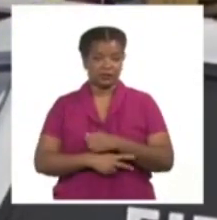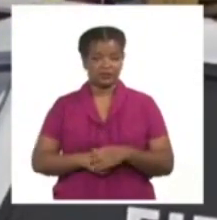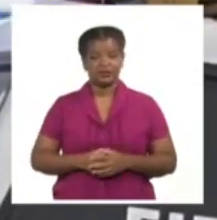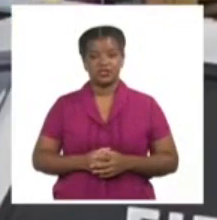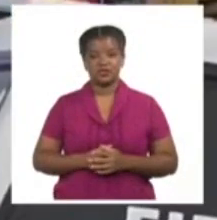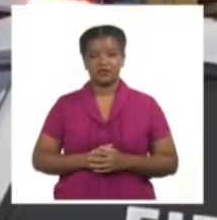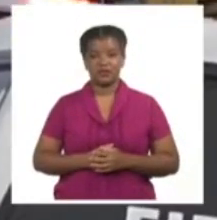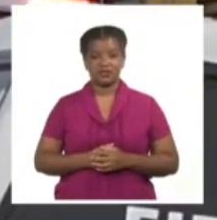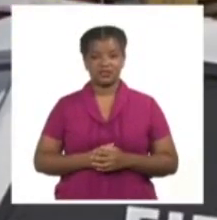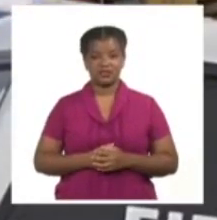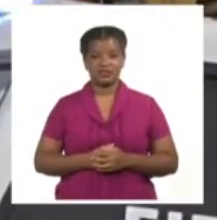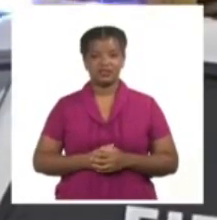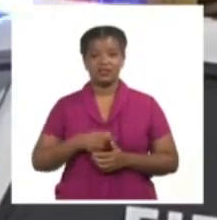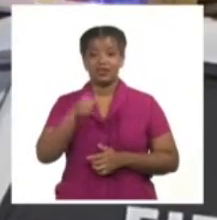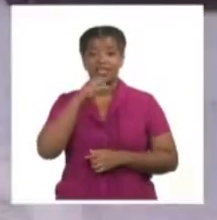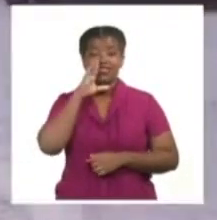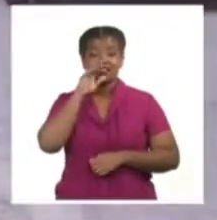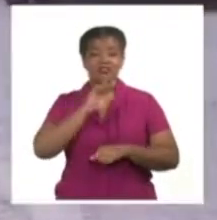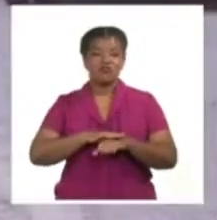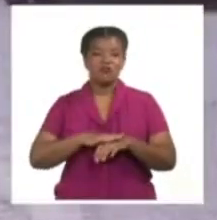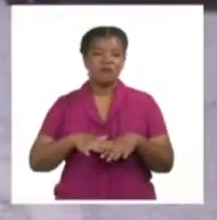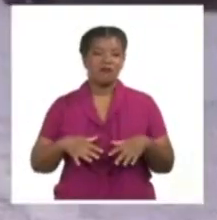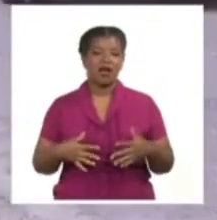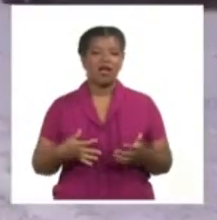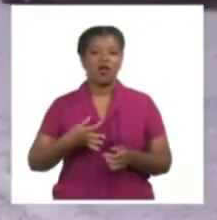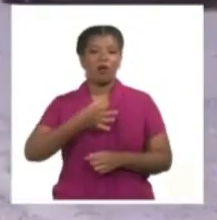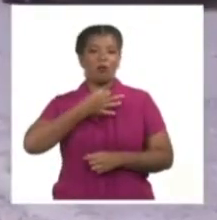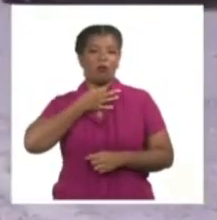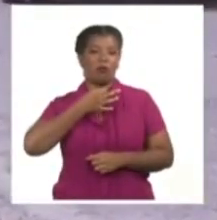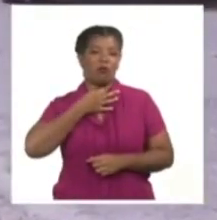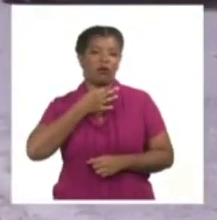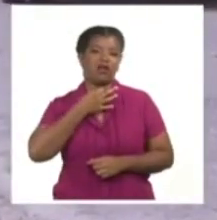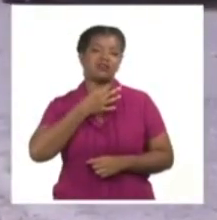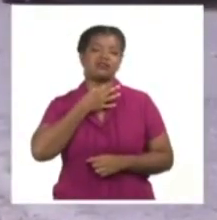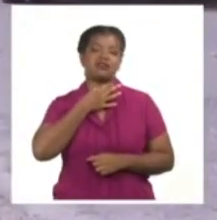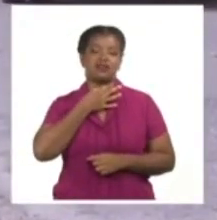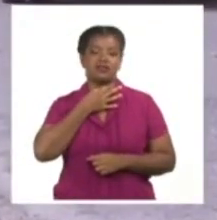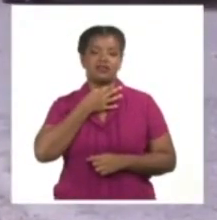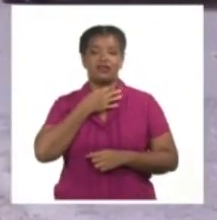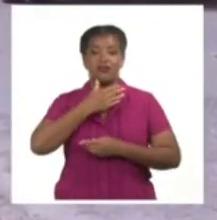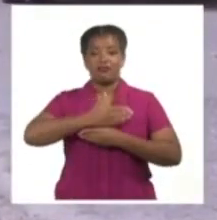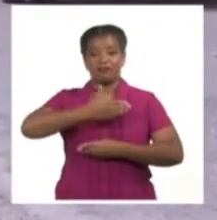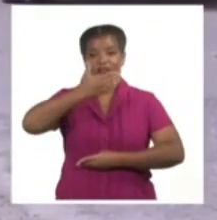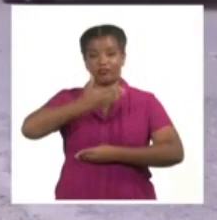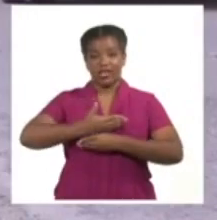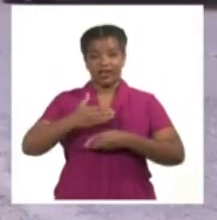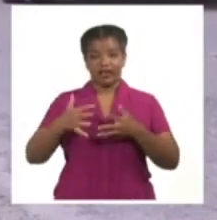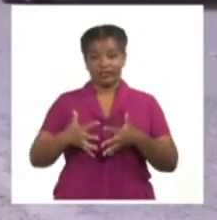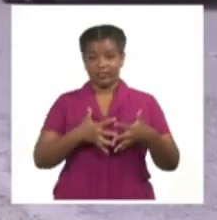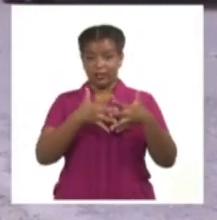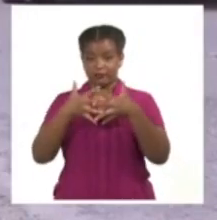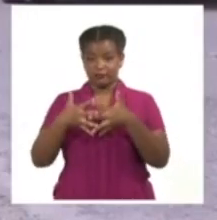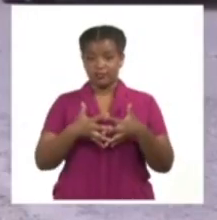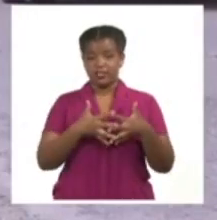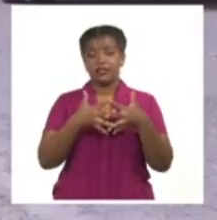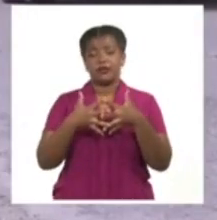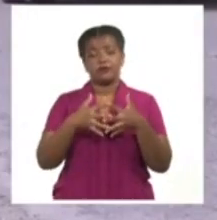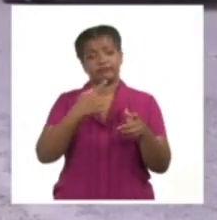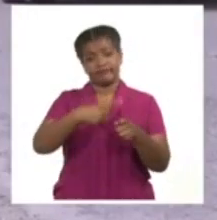causas de estos hechos a la pobreza, la falta de controles en la frontera con Estados Unidos y al interior de ese país norteamericano.